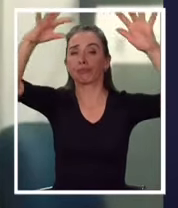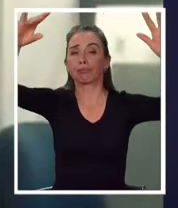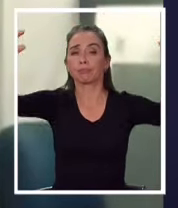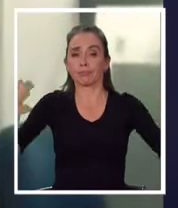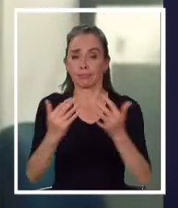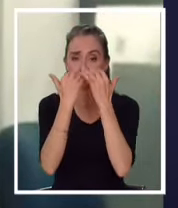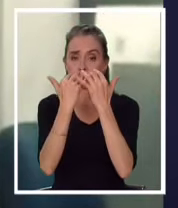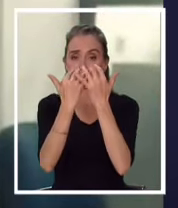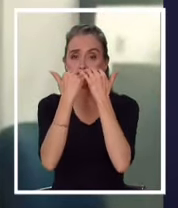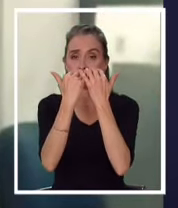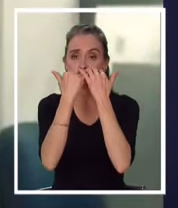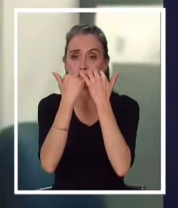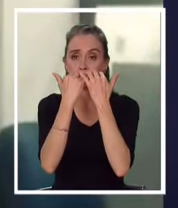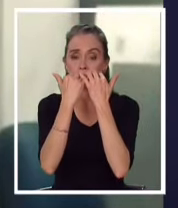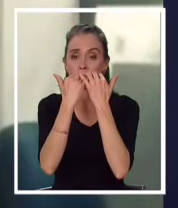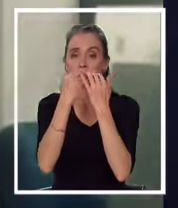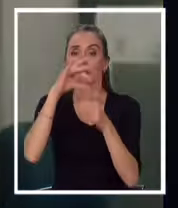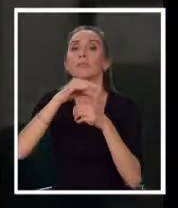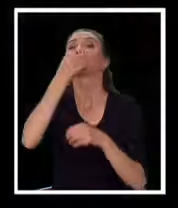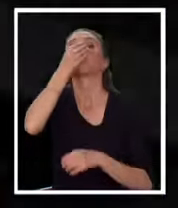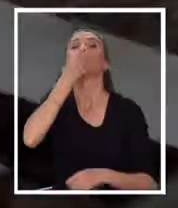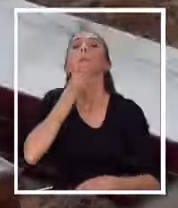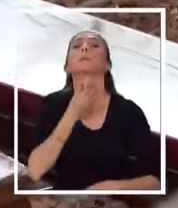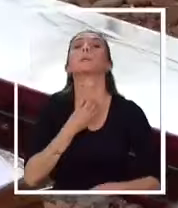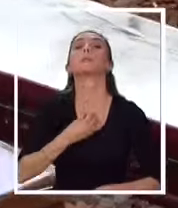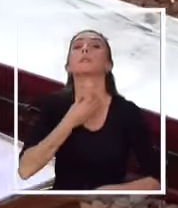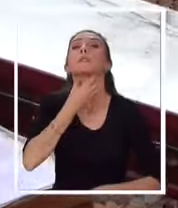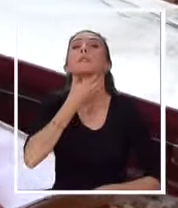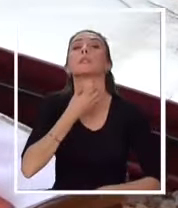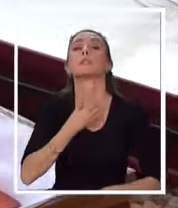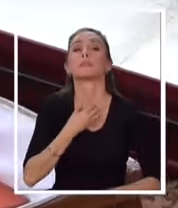daños en las vías respiratorias.